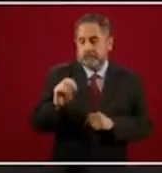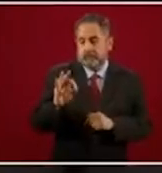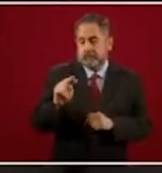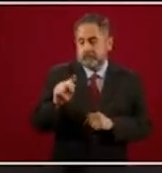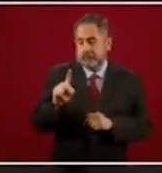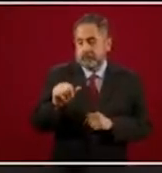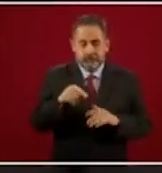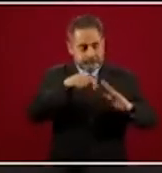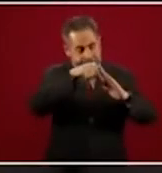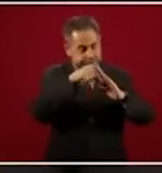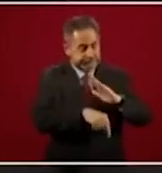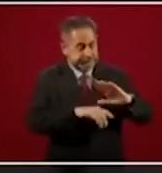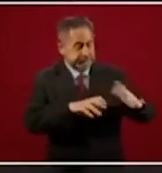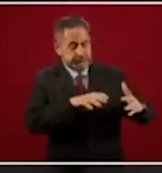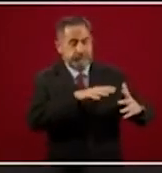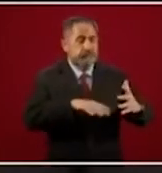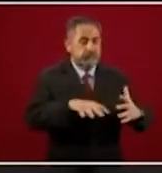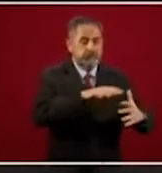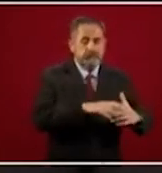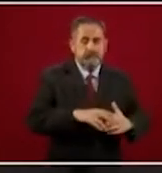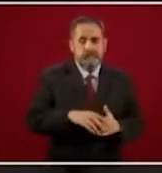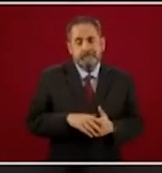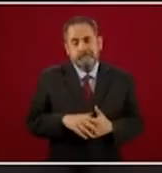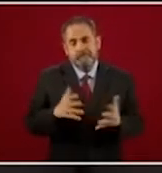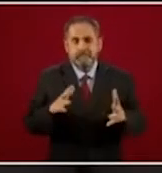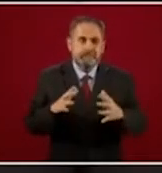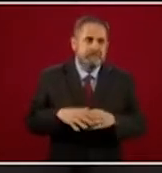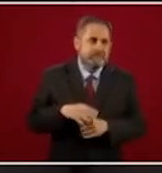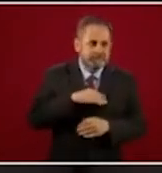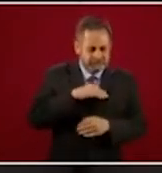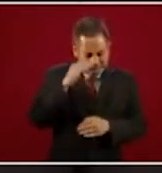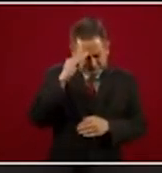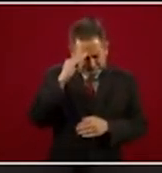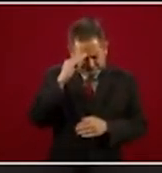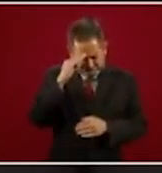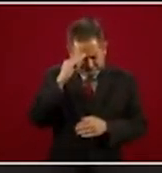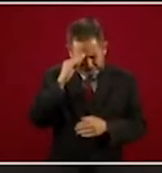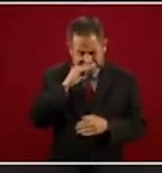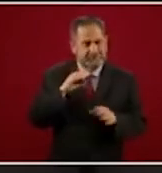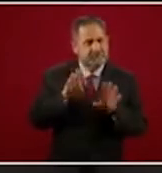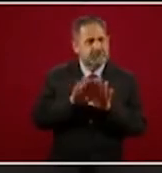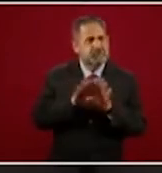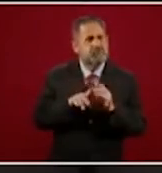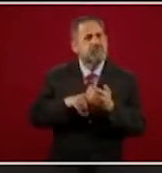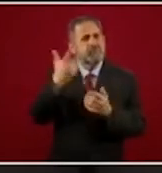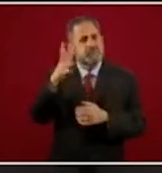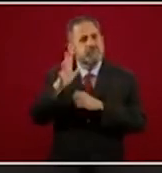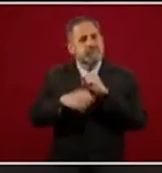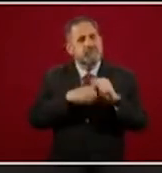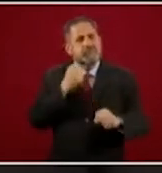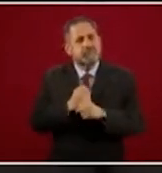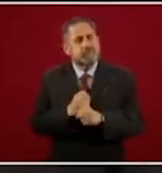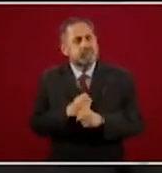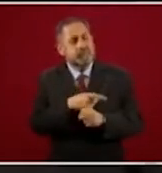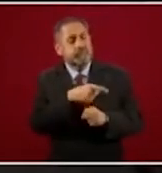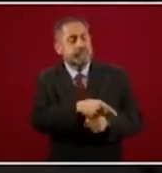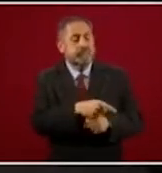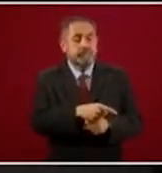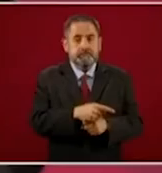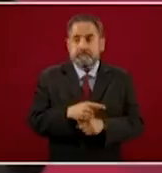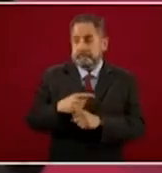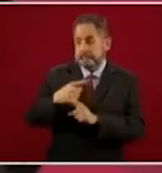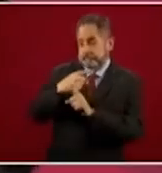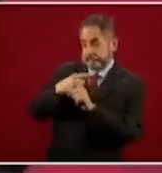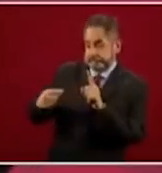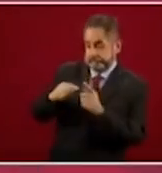en diez años antes de el cambio la mitad de la inversión